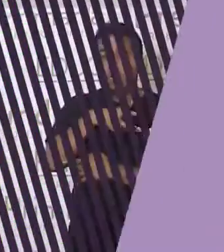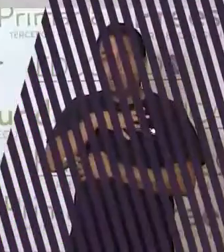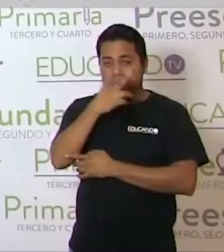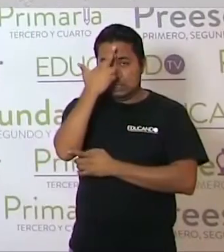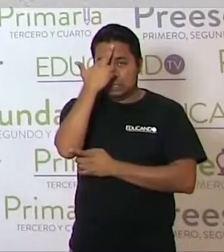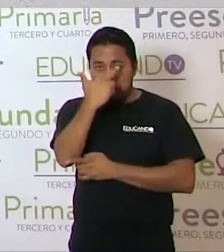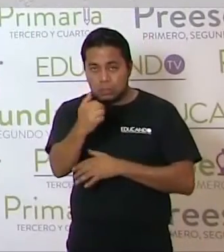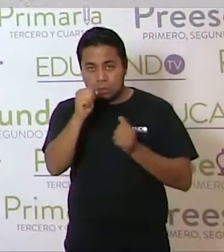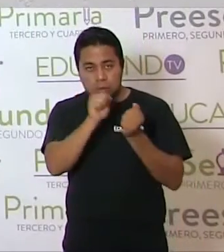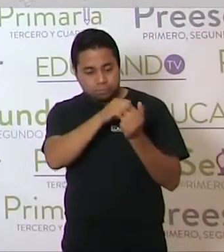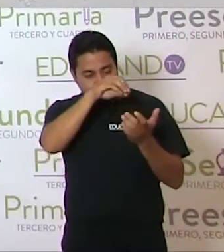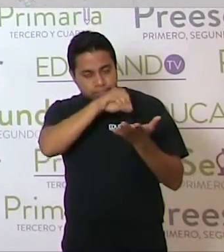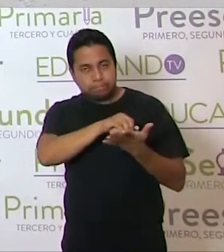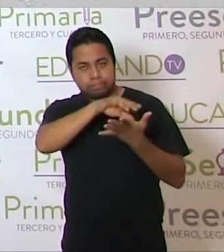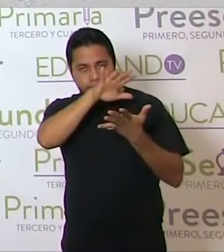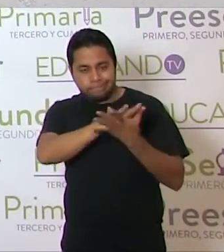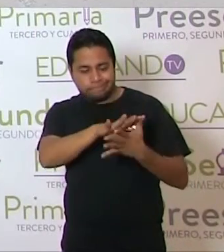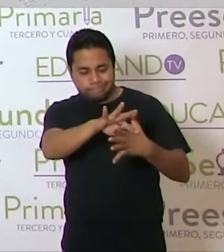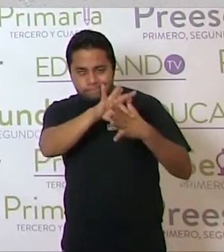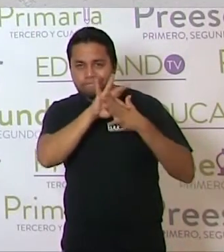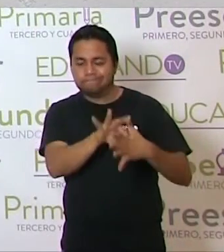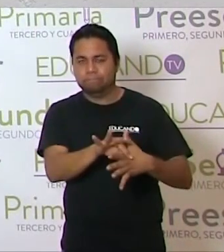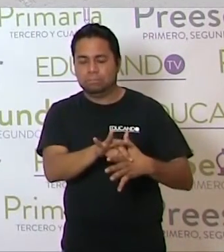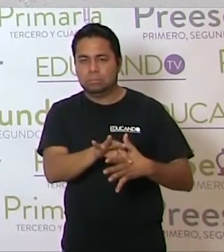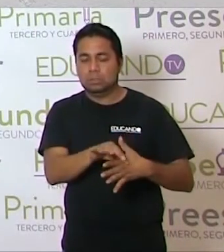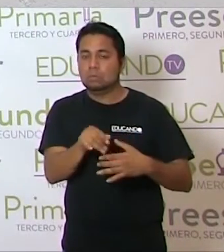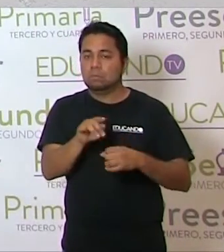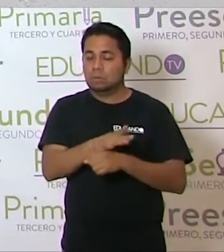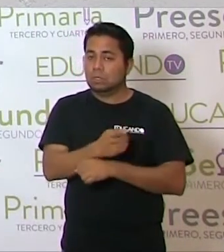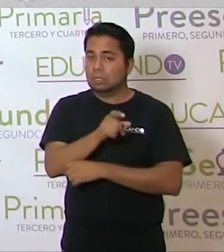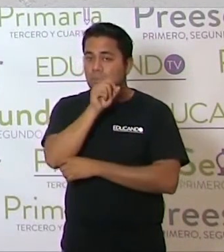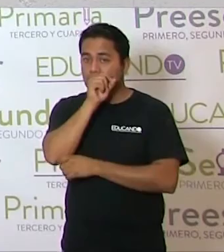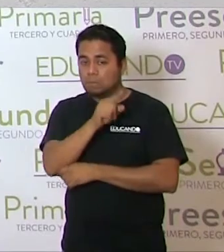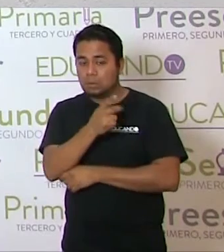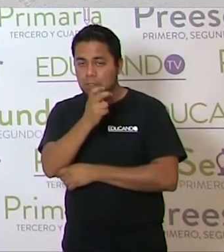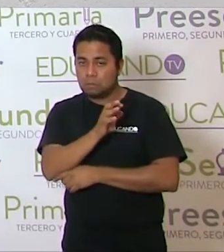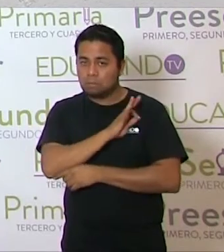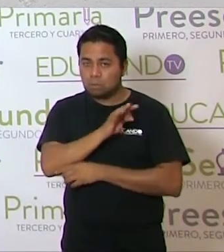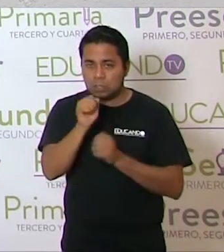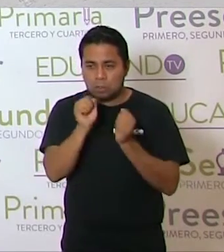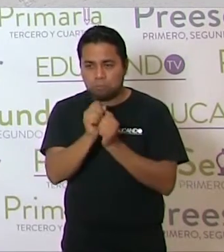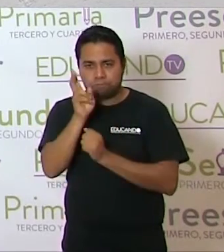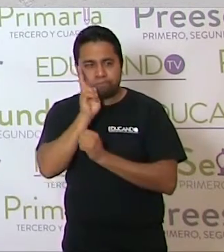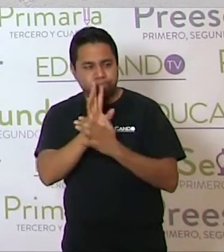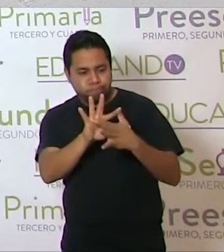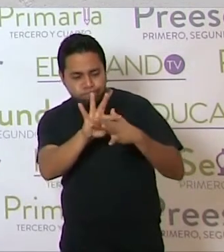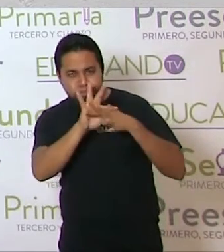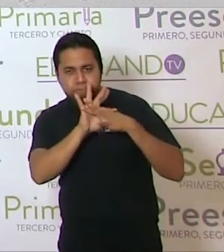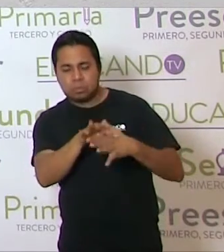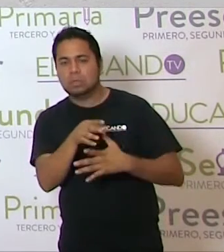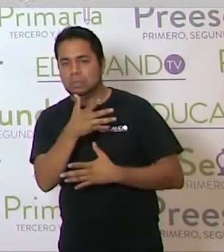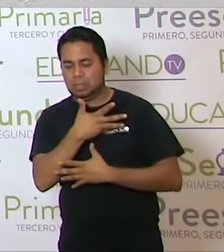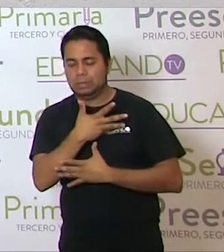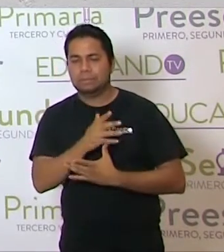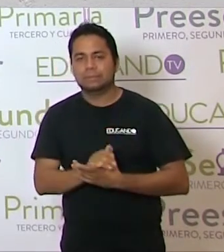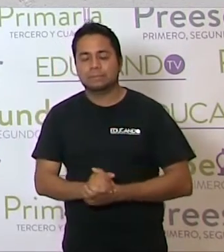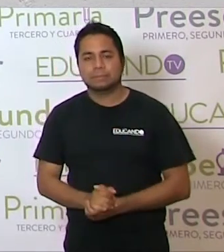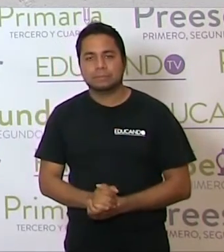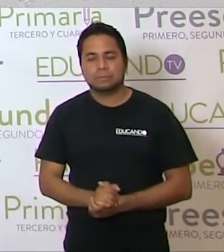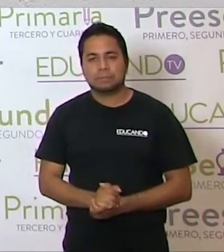basado en datos y hechos porque también eso puede ser comprobable muy bien